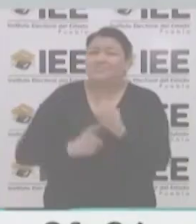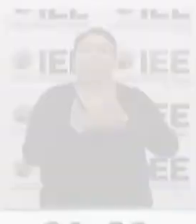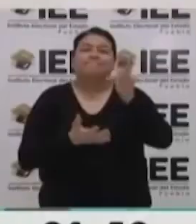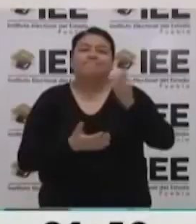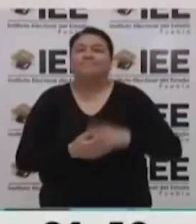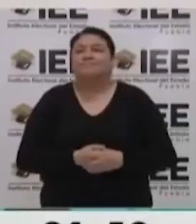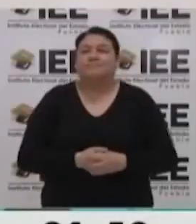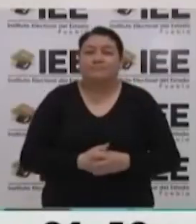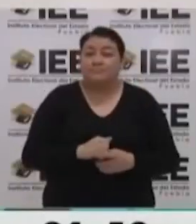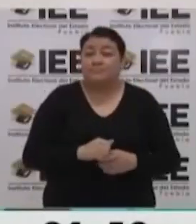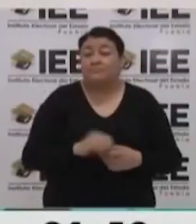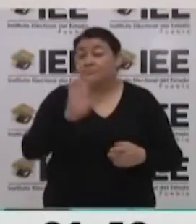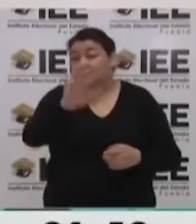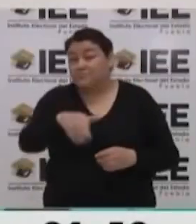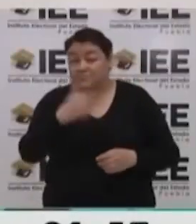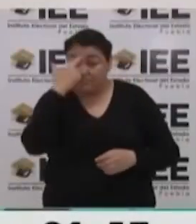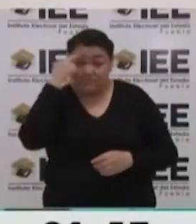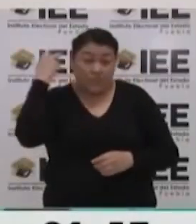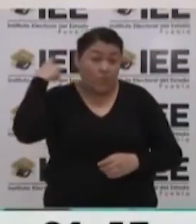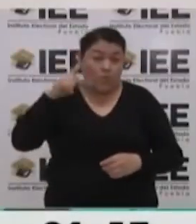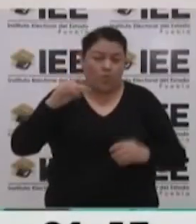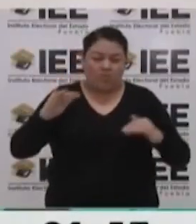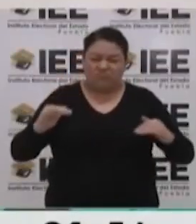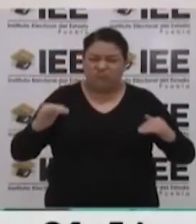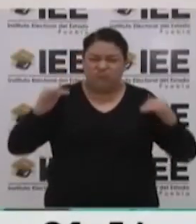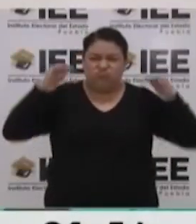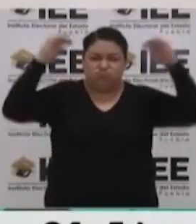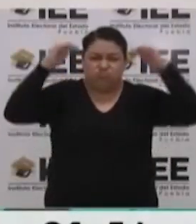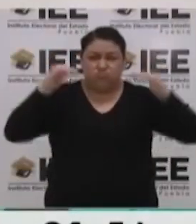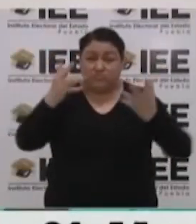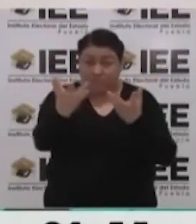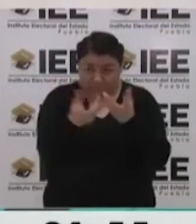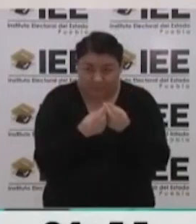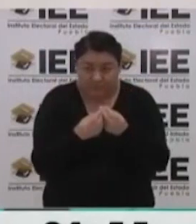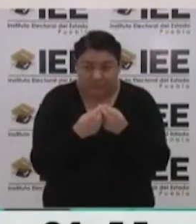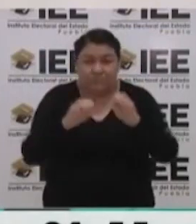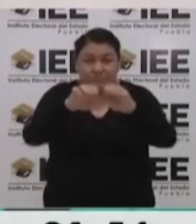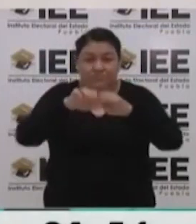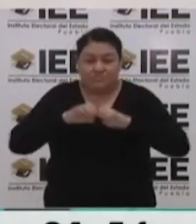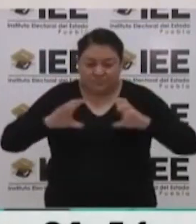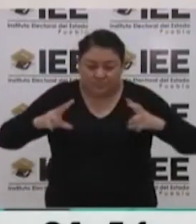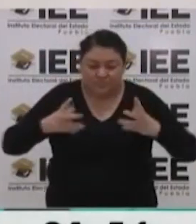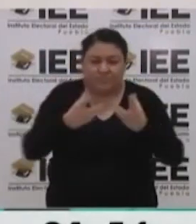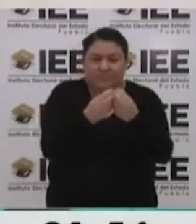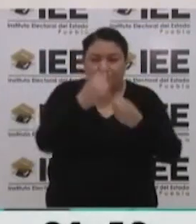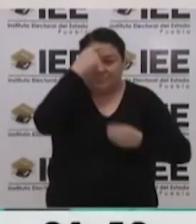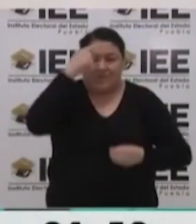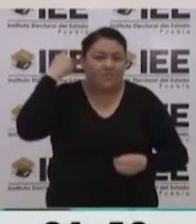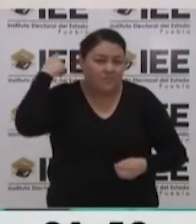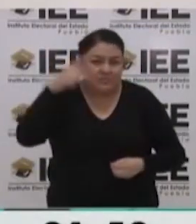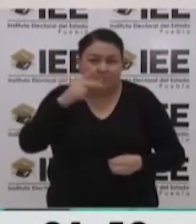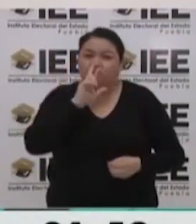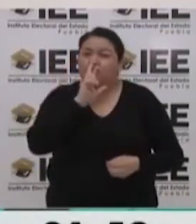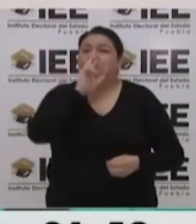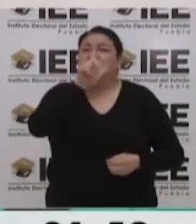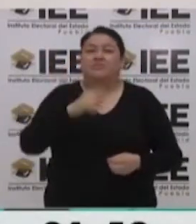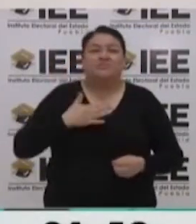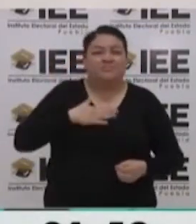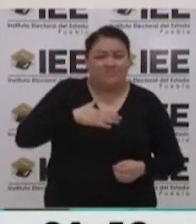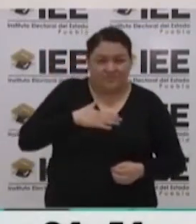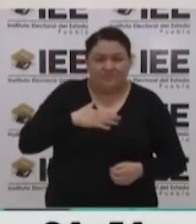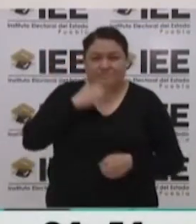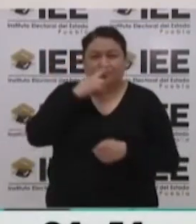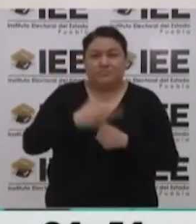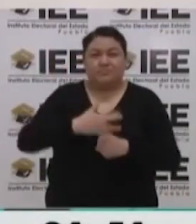sé recuperemos la grandeza del pueblo juntas y juntos hagamos equipo para trabajar por puebla mi compromiso